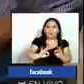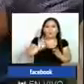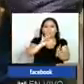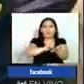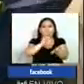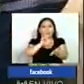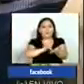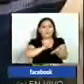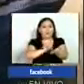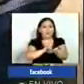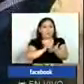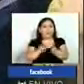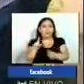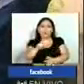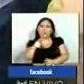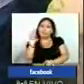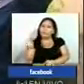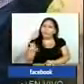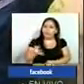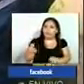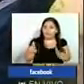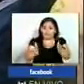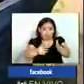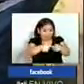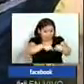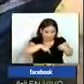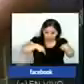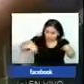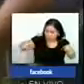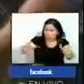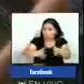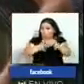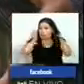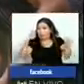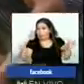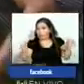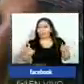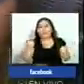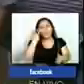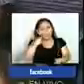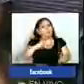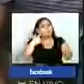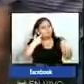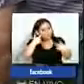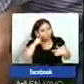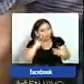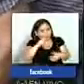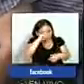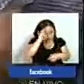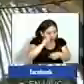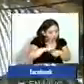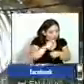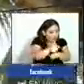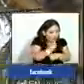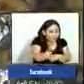máximo No fue necesario Tener una gran propiedad Para decir Aventurémonos Cultivando Lo hicieron En un